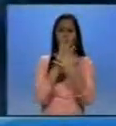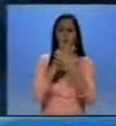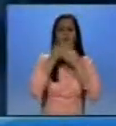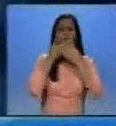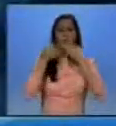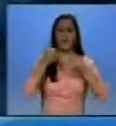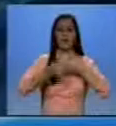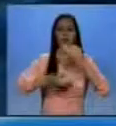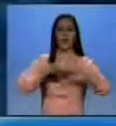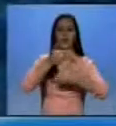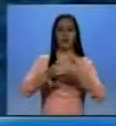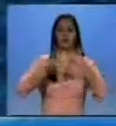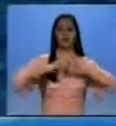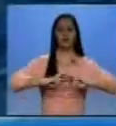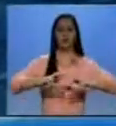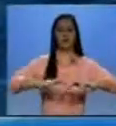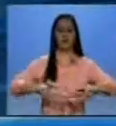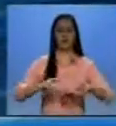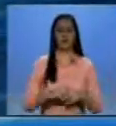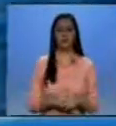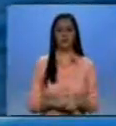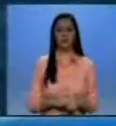los procesos de investigación.